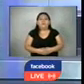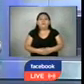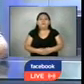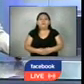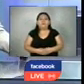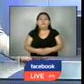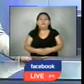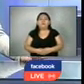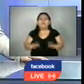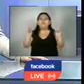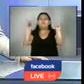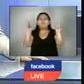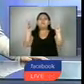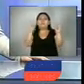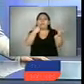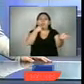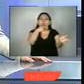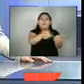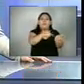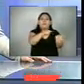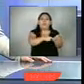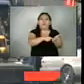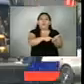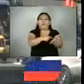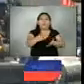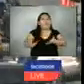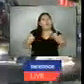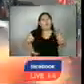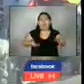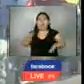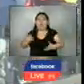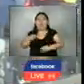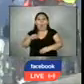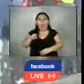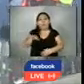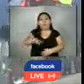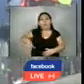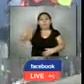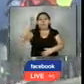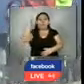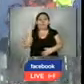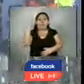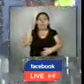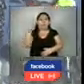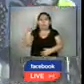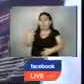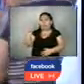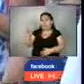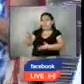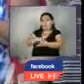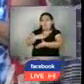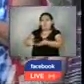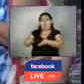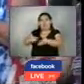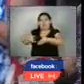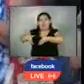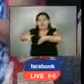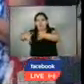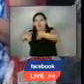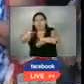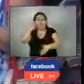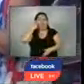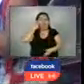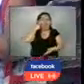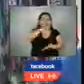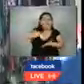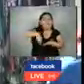Y las denuncias por el mal ordenamiento de comercios informales y las paradas de autobuses no autorizadas que invaden las aceras del centro de Mexicano